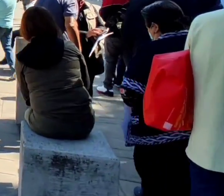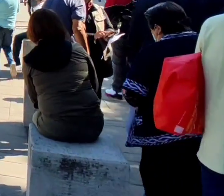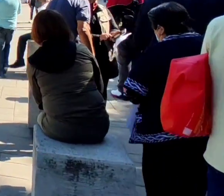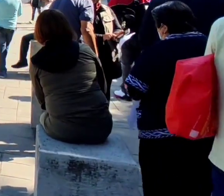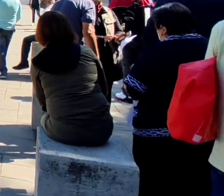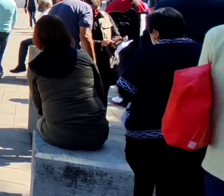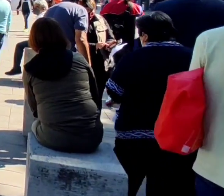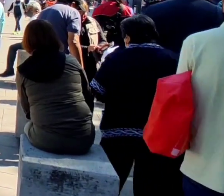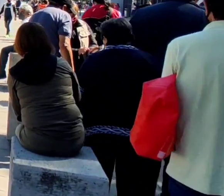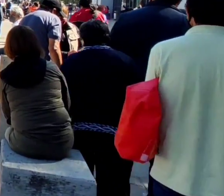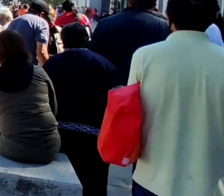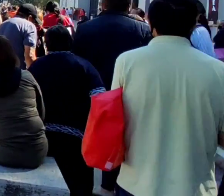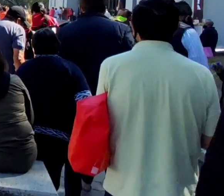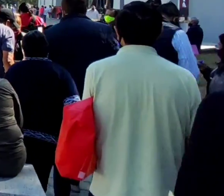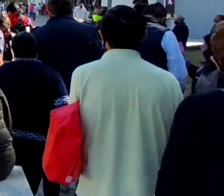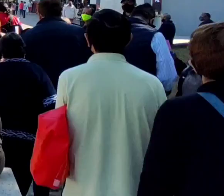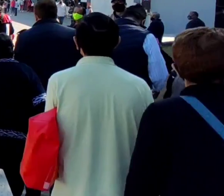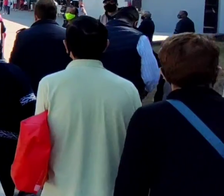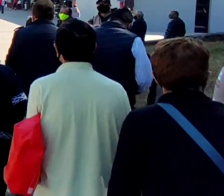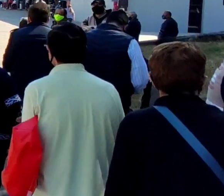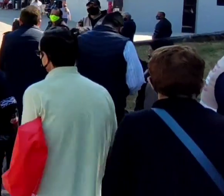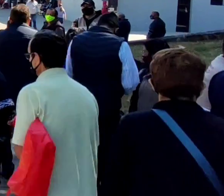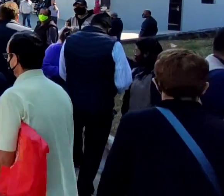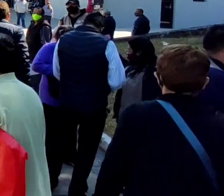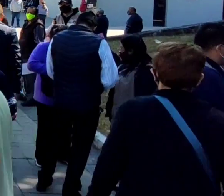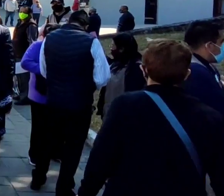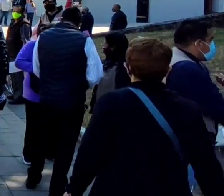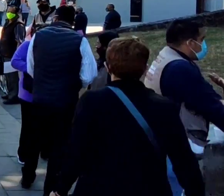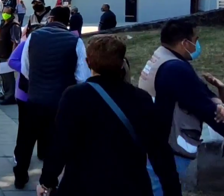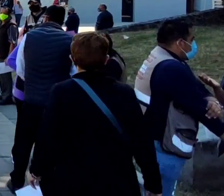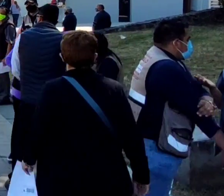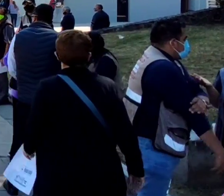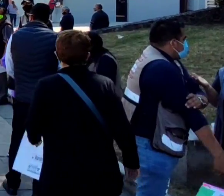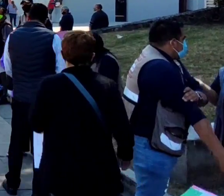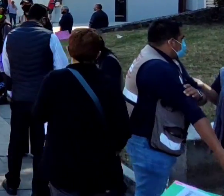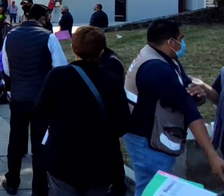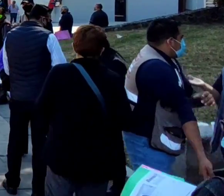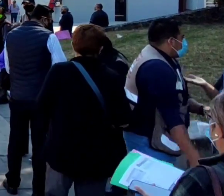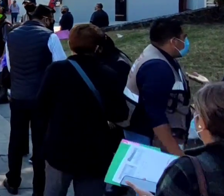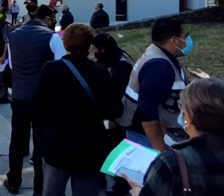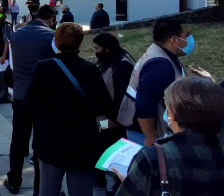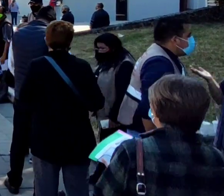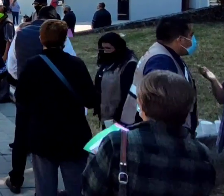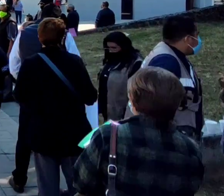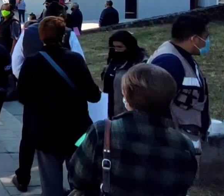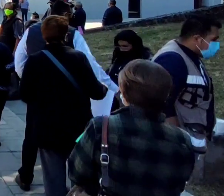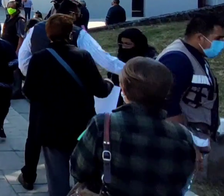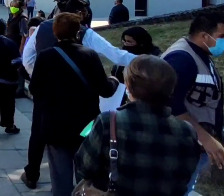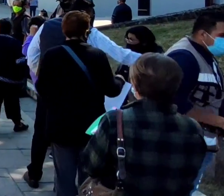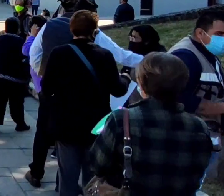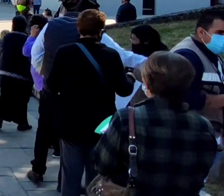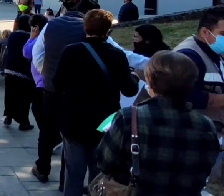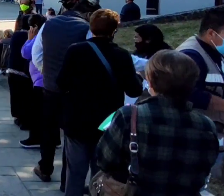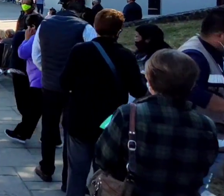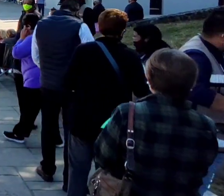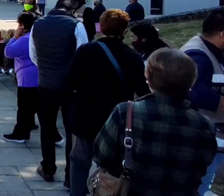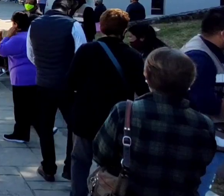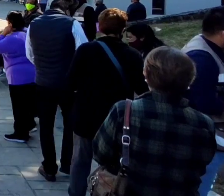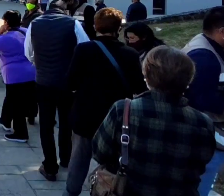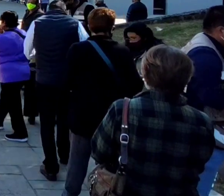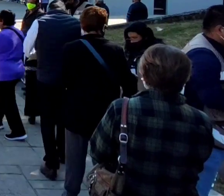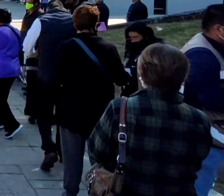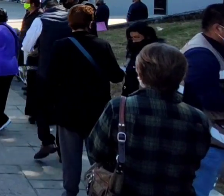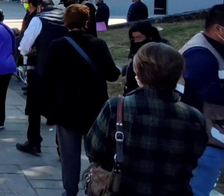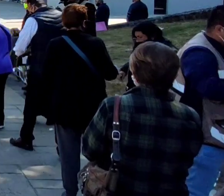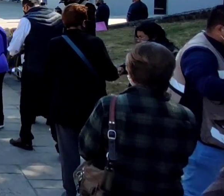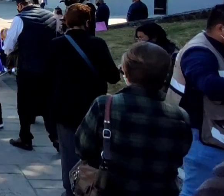para madres solteras, viudas, divorciadas, separadas, madres de familia o amas de casa y sobre todo a la gente